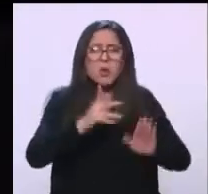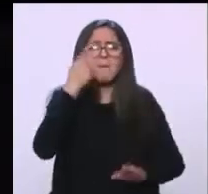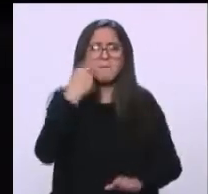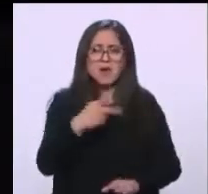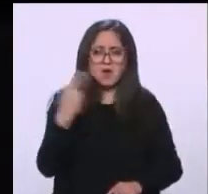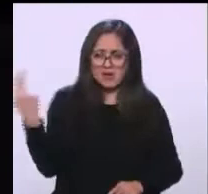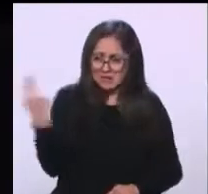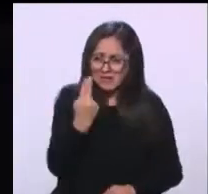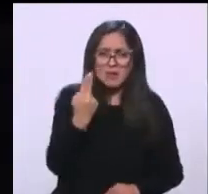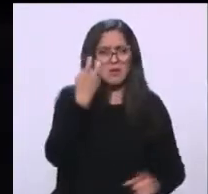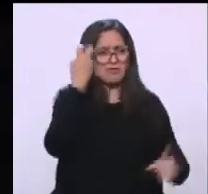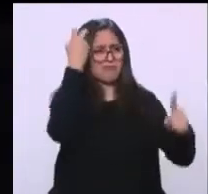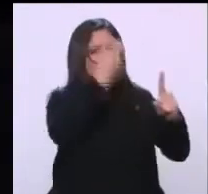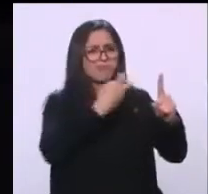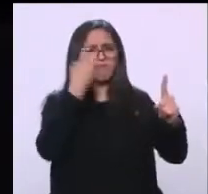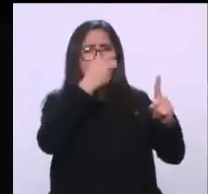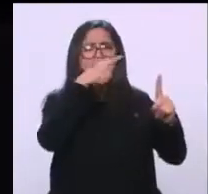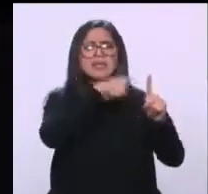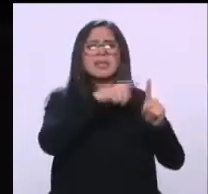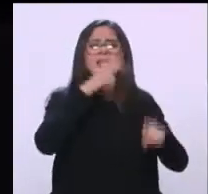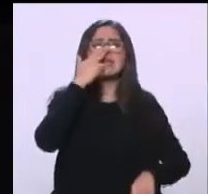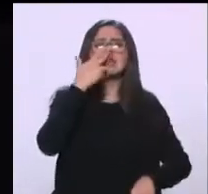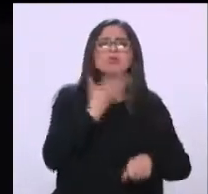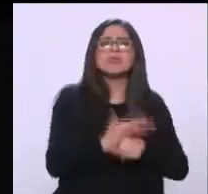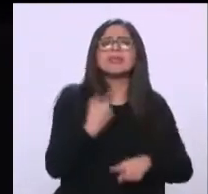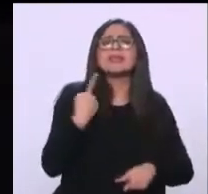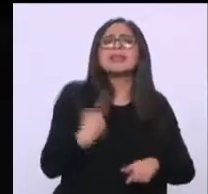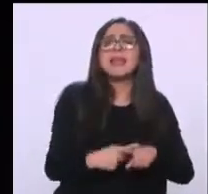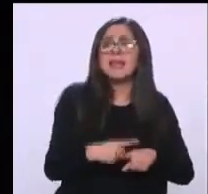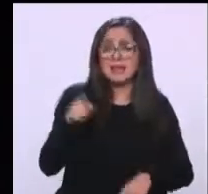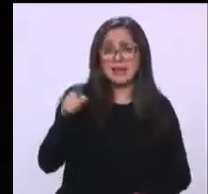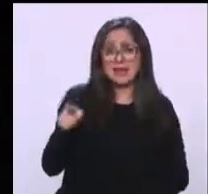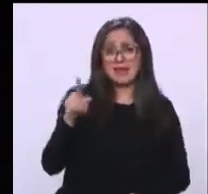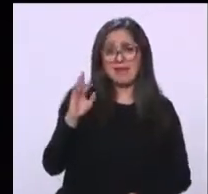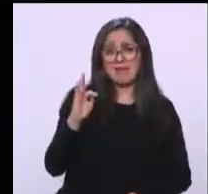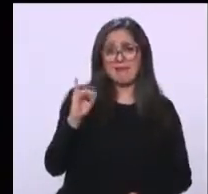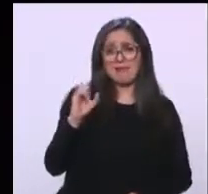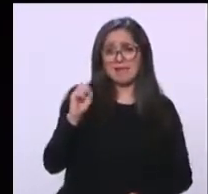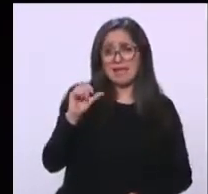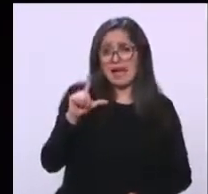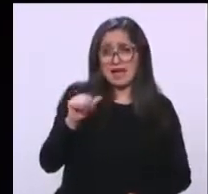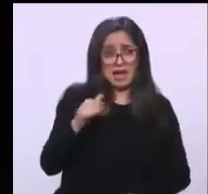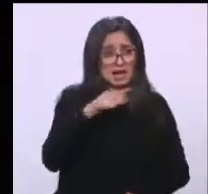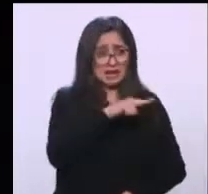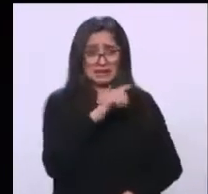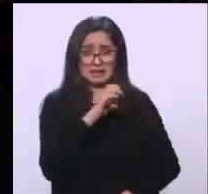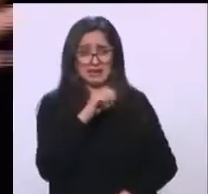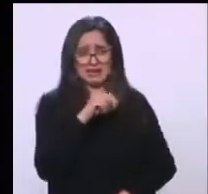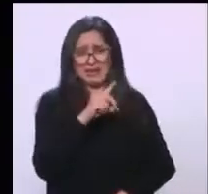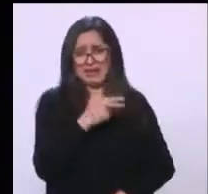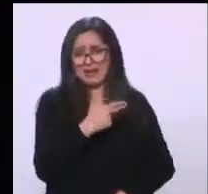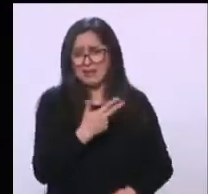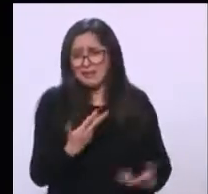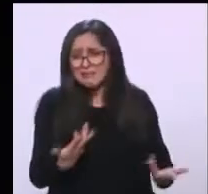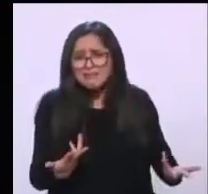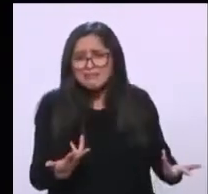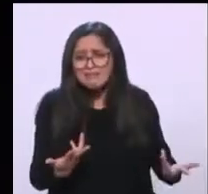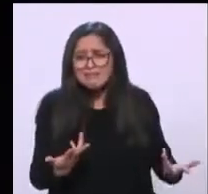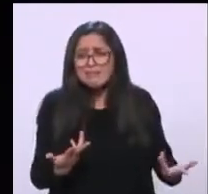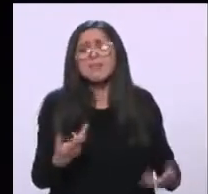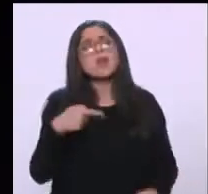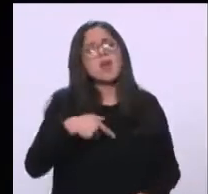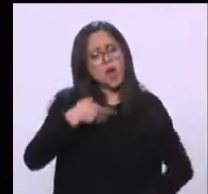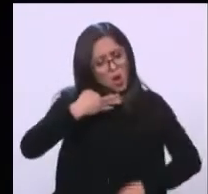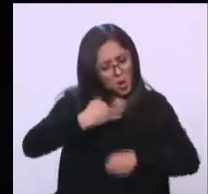quien realmente tiene la responsabilidad legal, que son las fiscalías? Entonces, a mí sí me gustaría ver o entender por